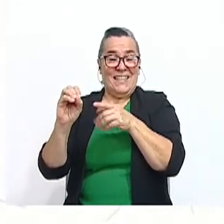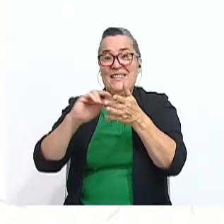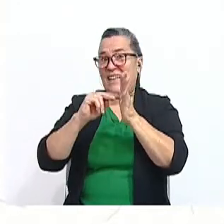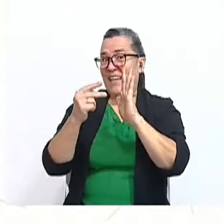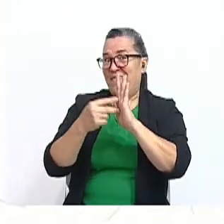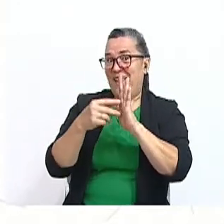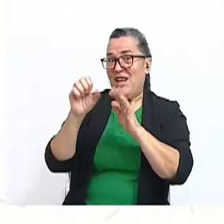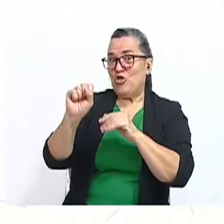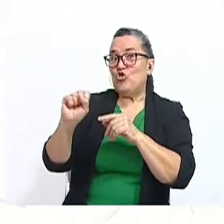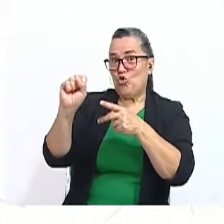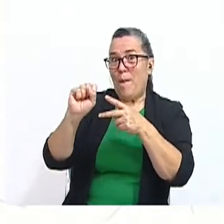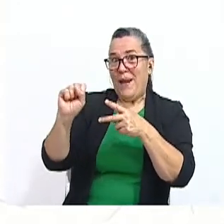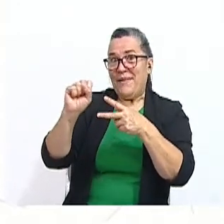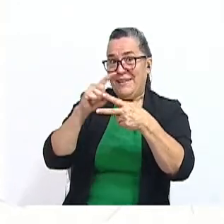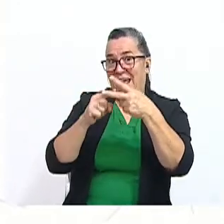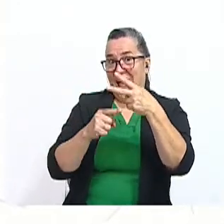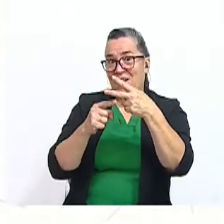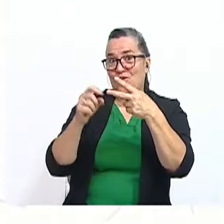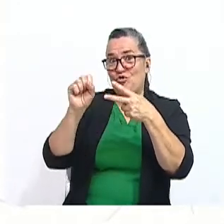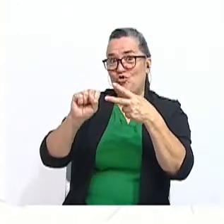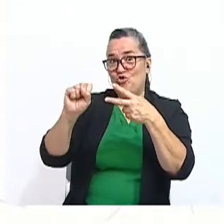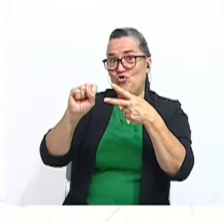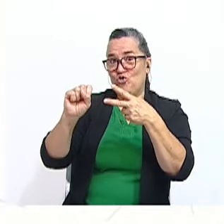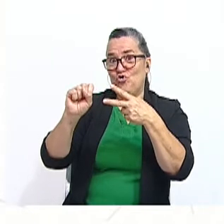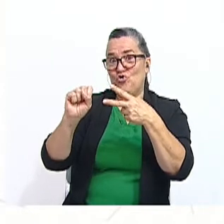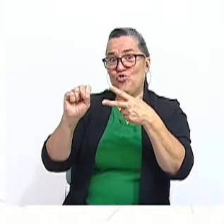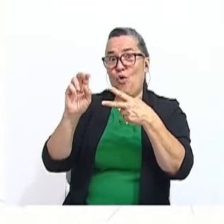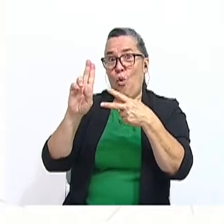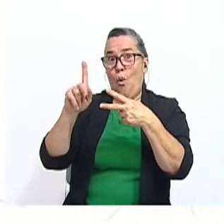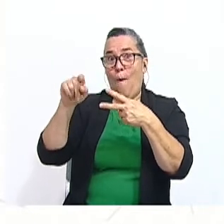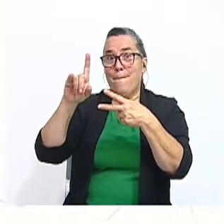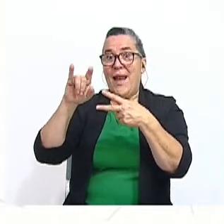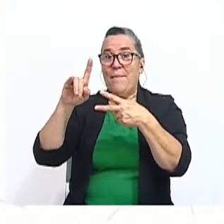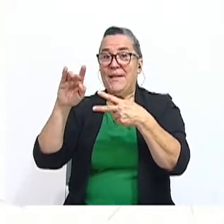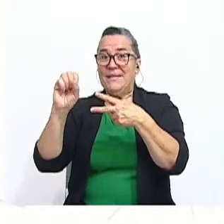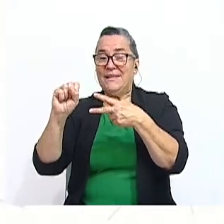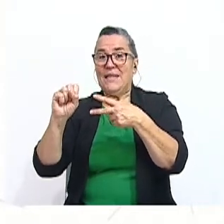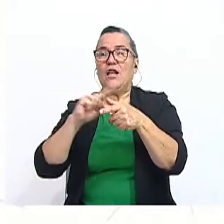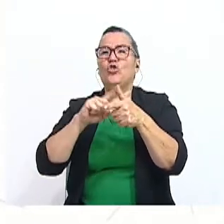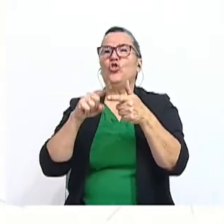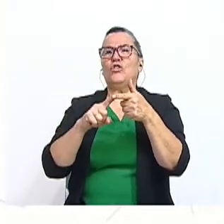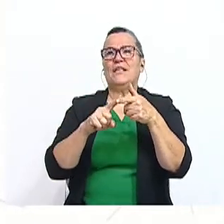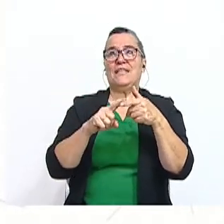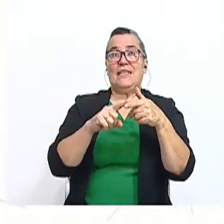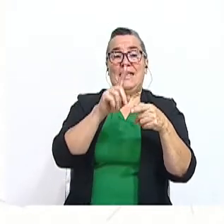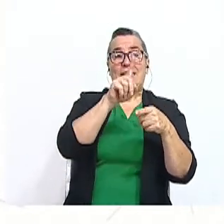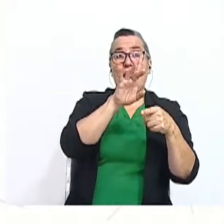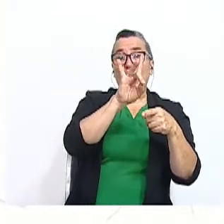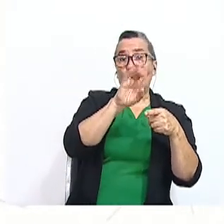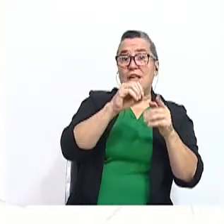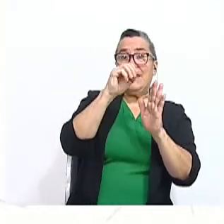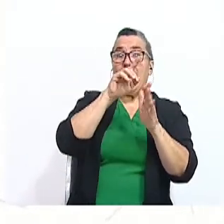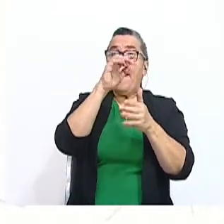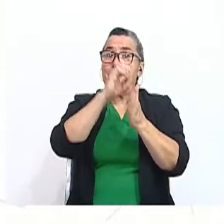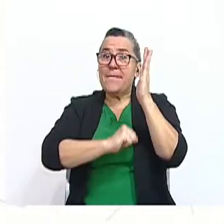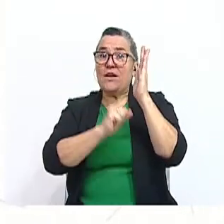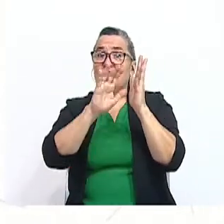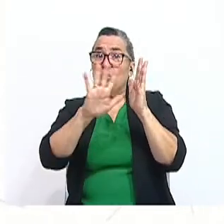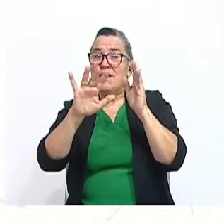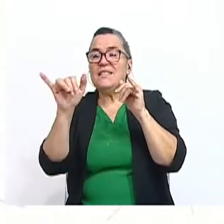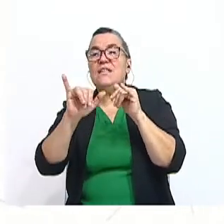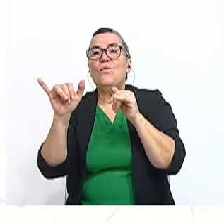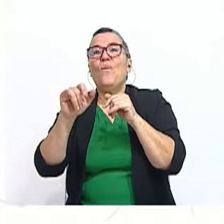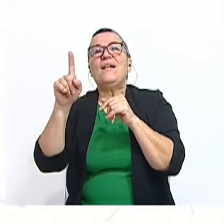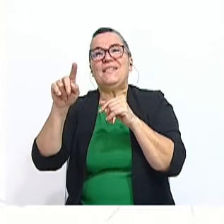180. Entonces, ¿qué quiere decir esto? Que si ya lo que es la medida del ángulo 2 es 55, la medida del ángulo 1 va a ser